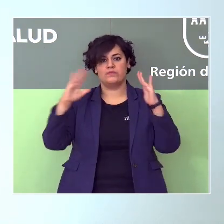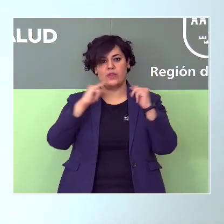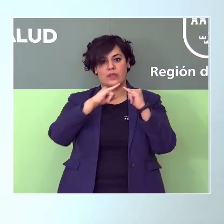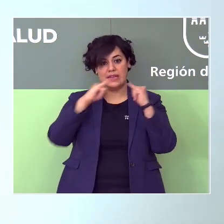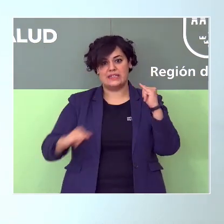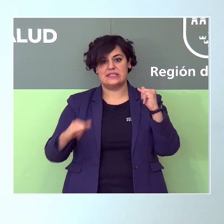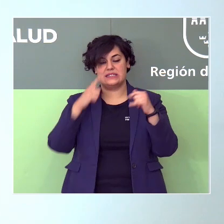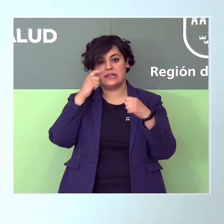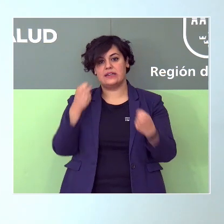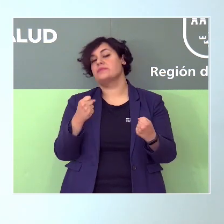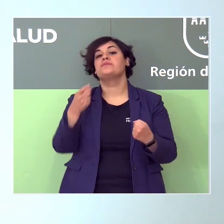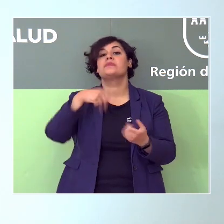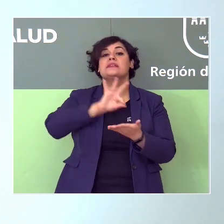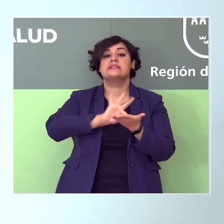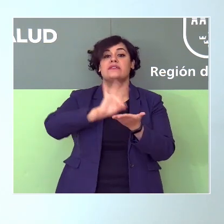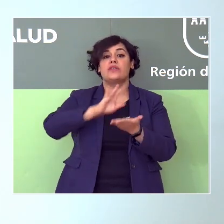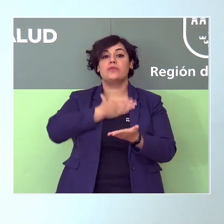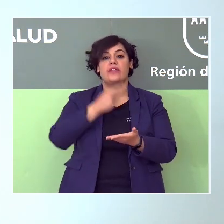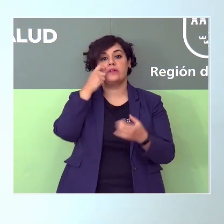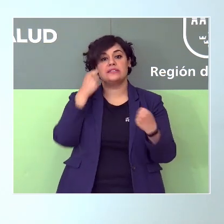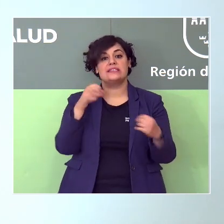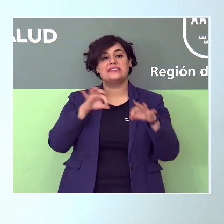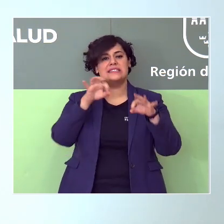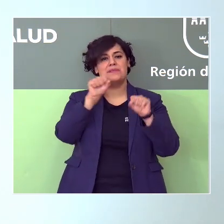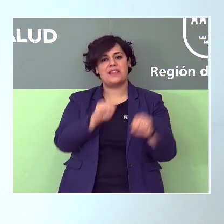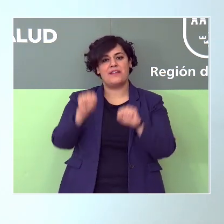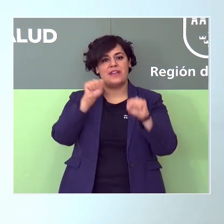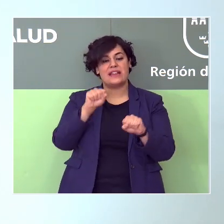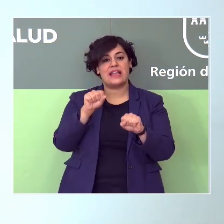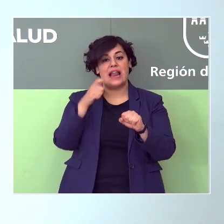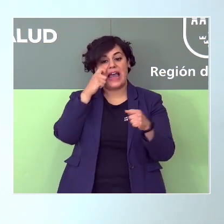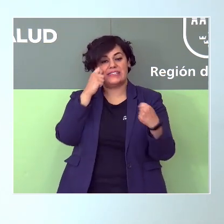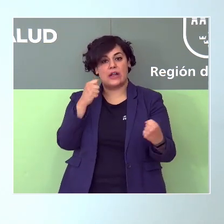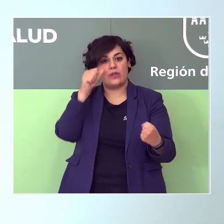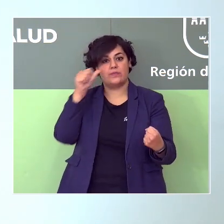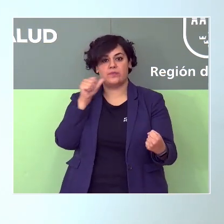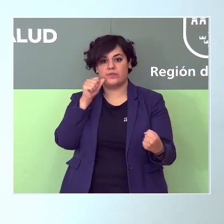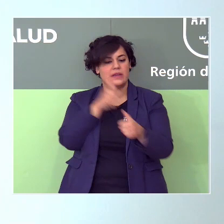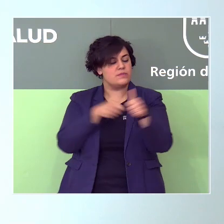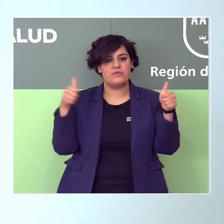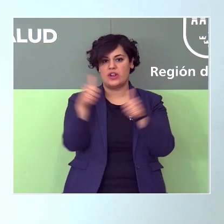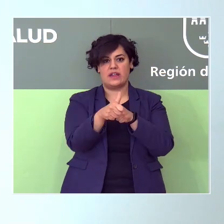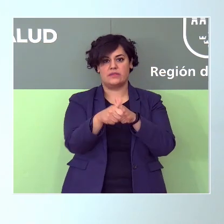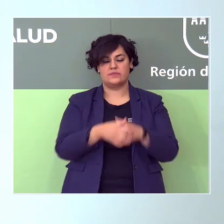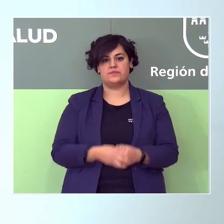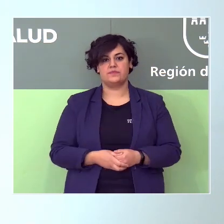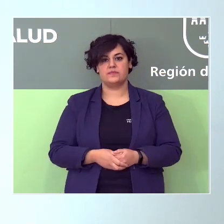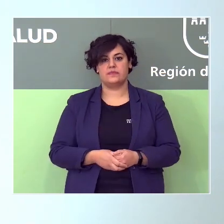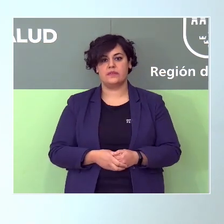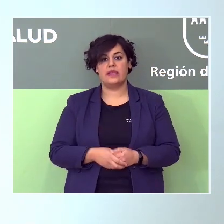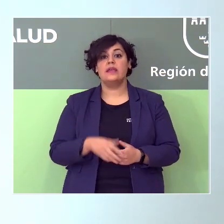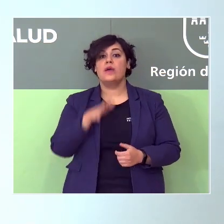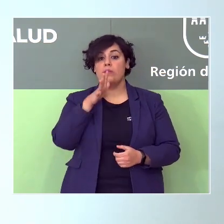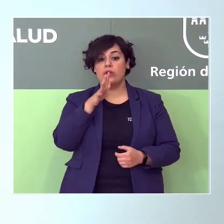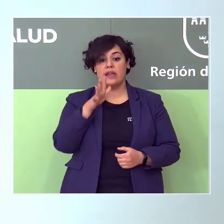siempre ha defendido la seguridad y la salud de nuestras mujeres embarazadas por encima de cualquier otro criterio, y más en una posible amenaza